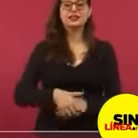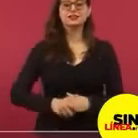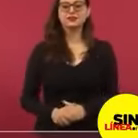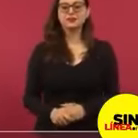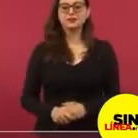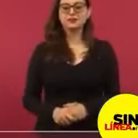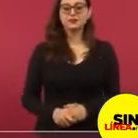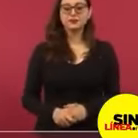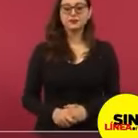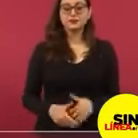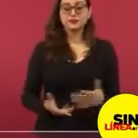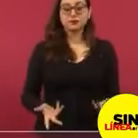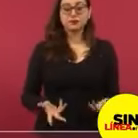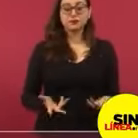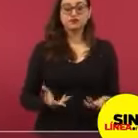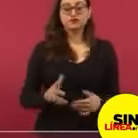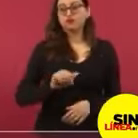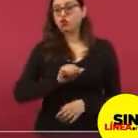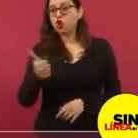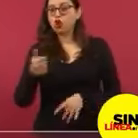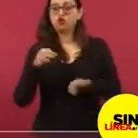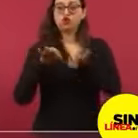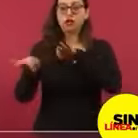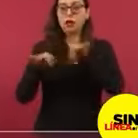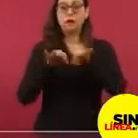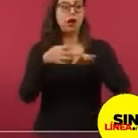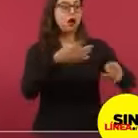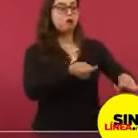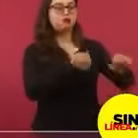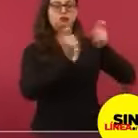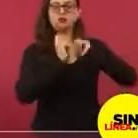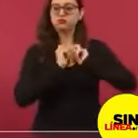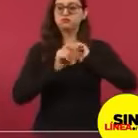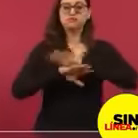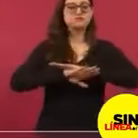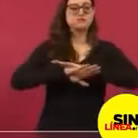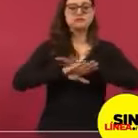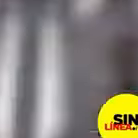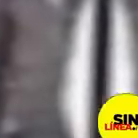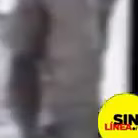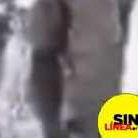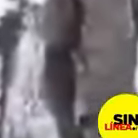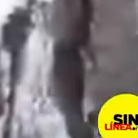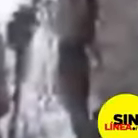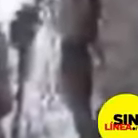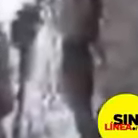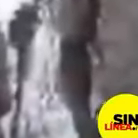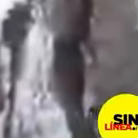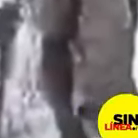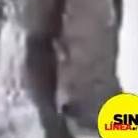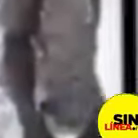Voy a aceptar ningún cargo. No quiero ser consejero de nadie.